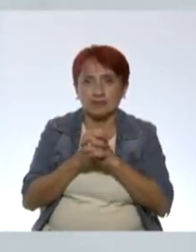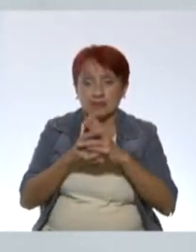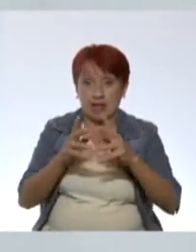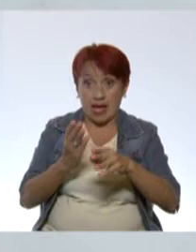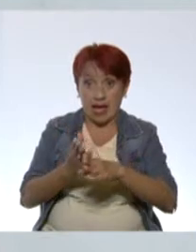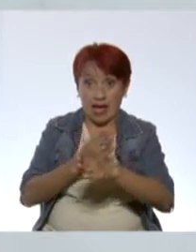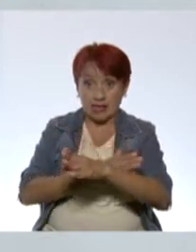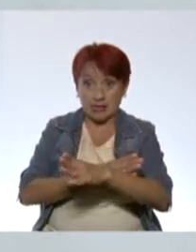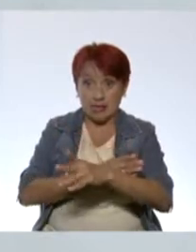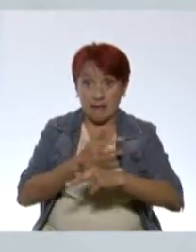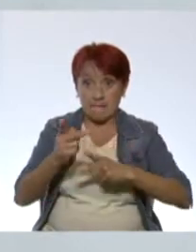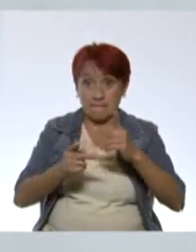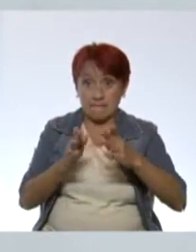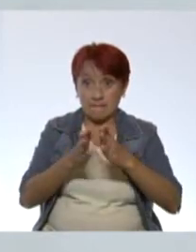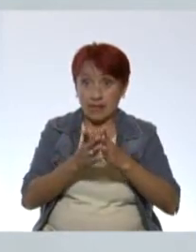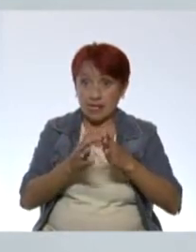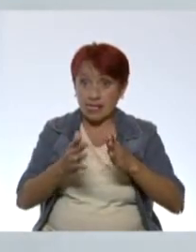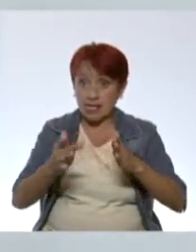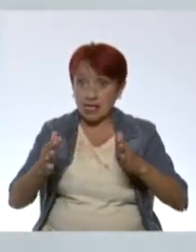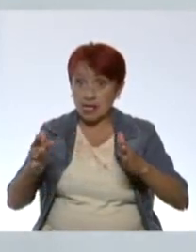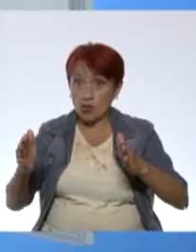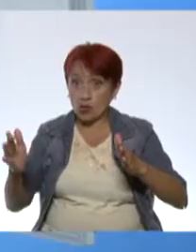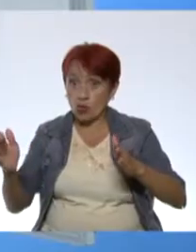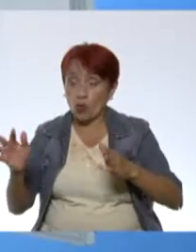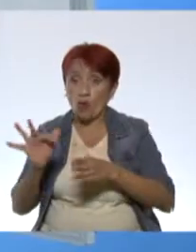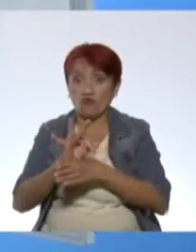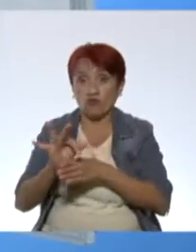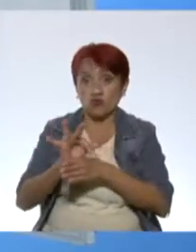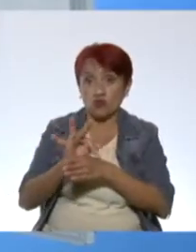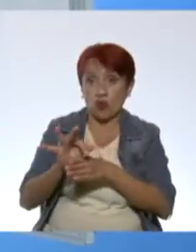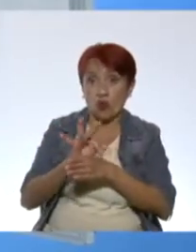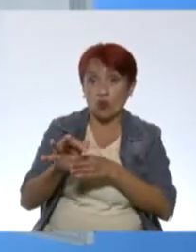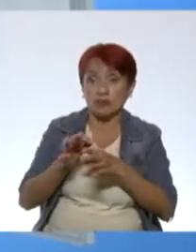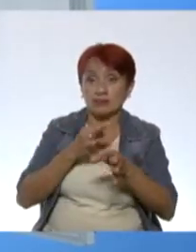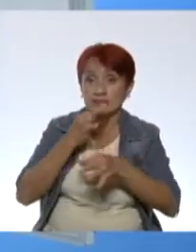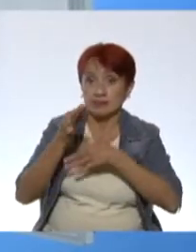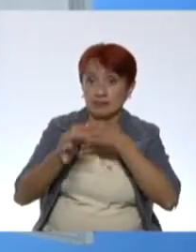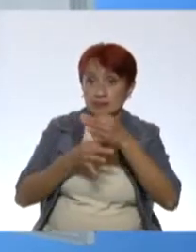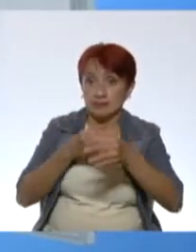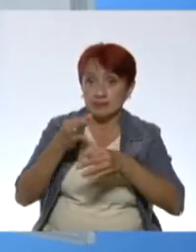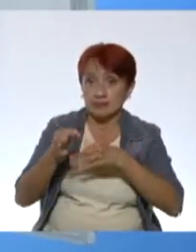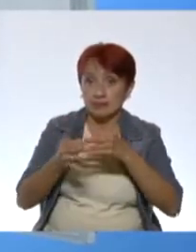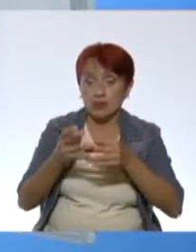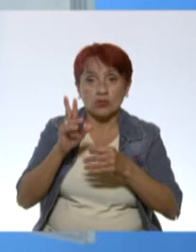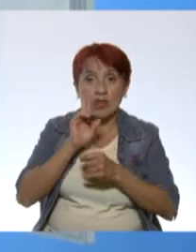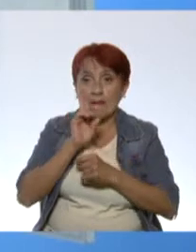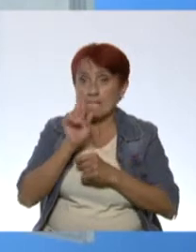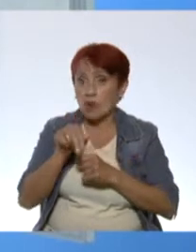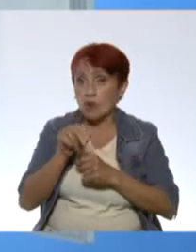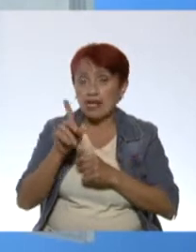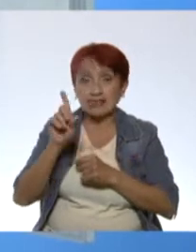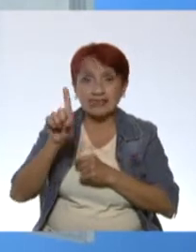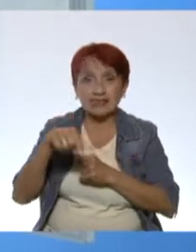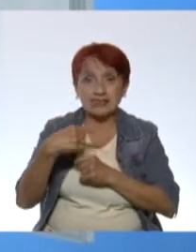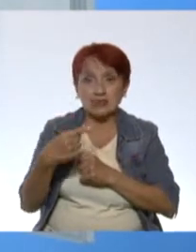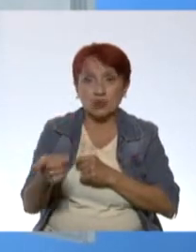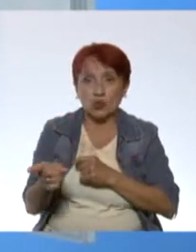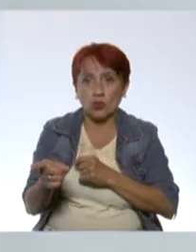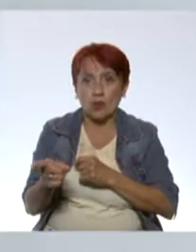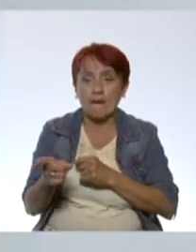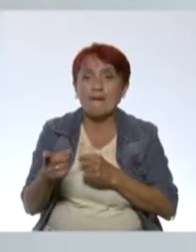¿Ok? Ese anteperíodo es lo que determina que una expresión no sea pura, sino que